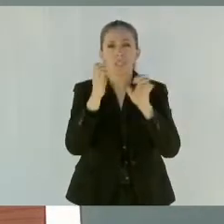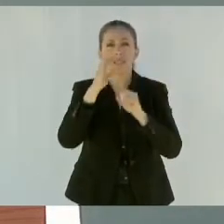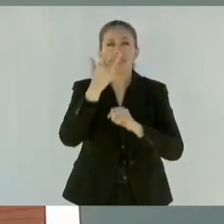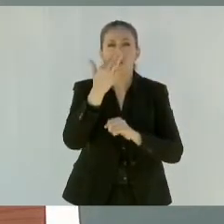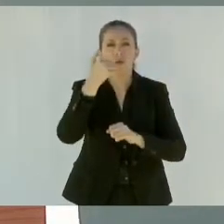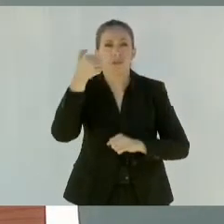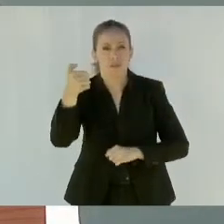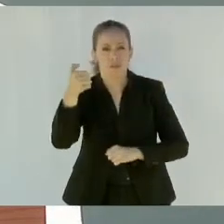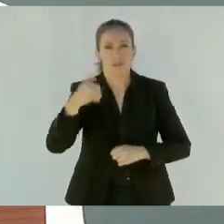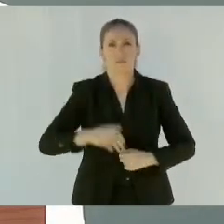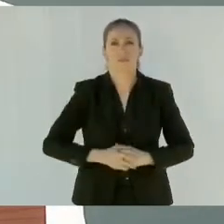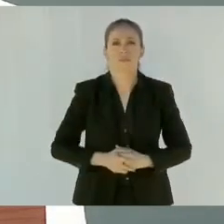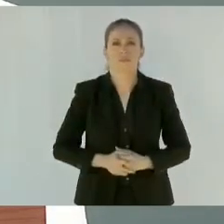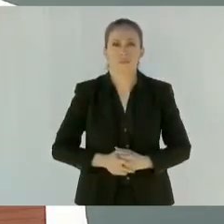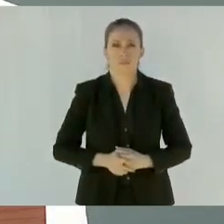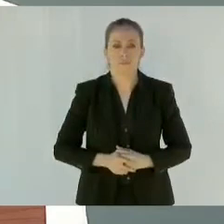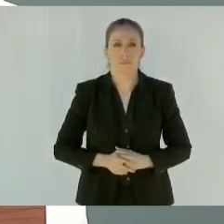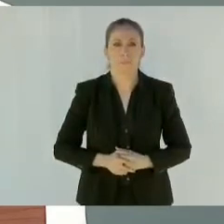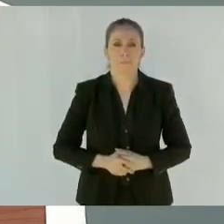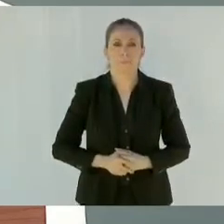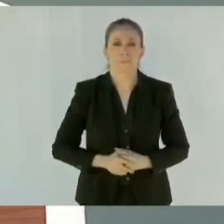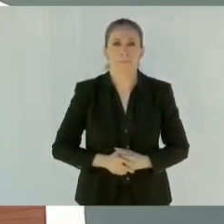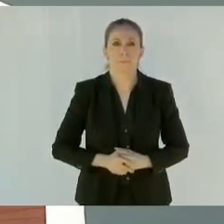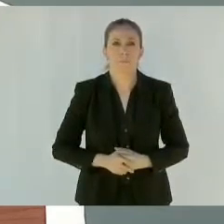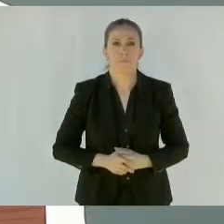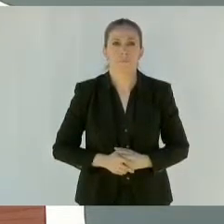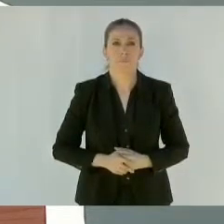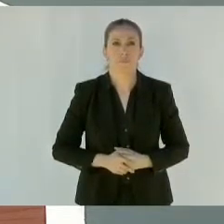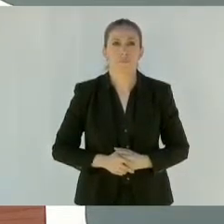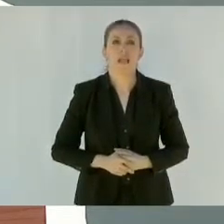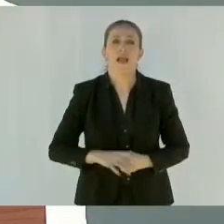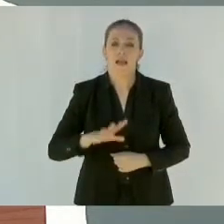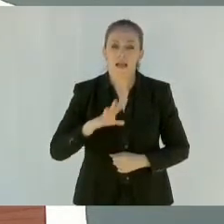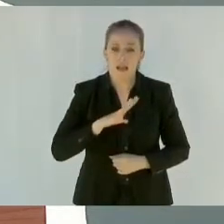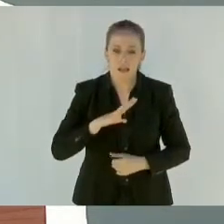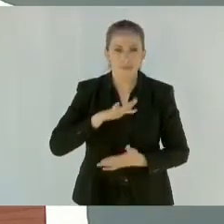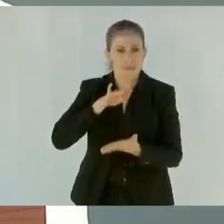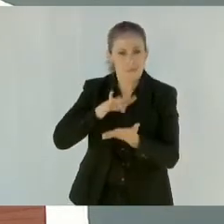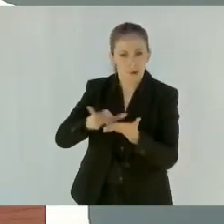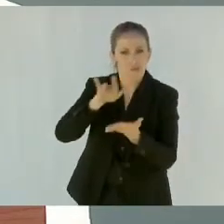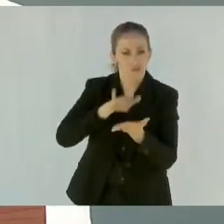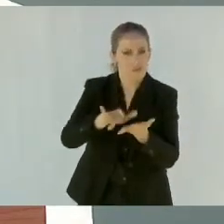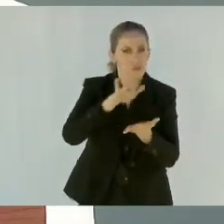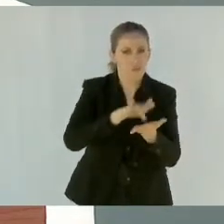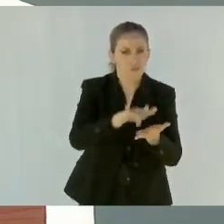10,956, y están recibiendo de manera directa apoyos